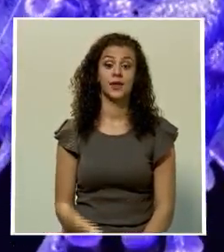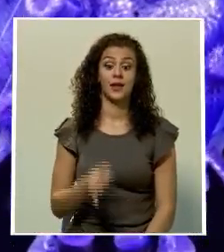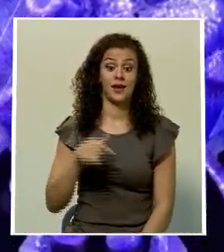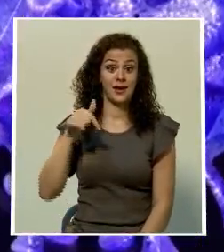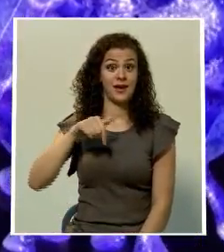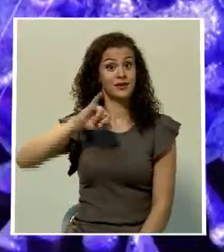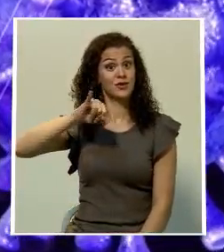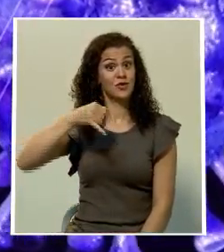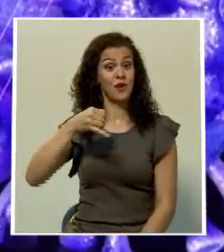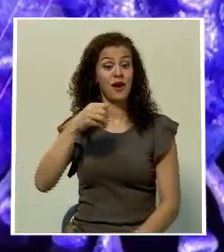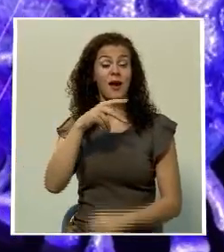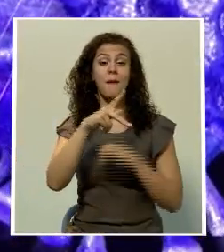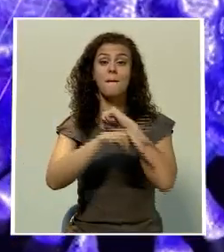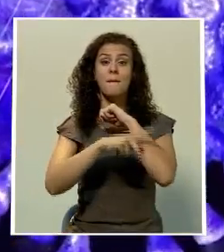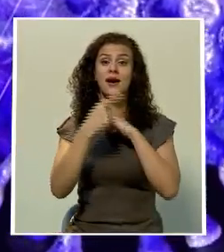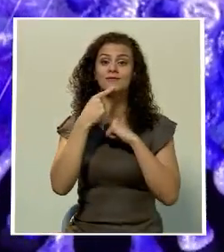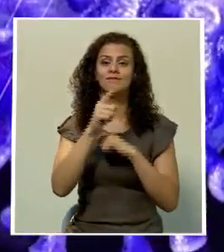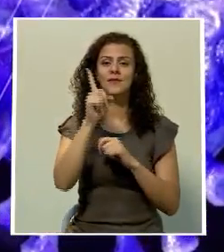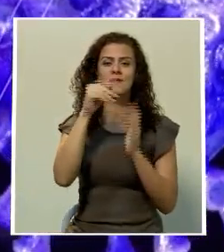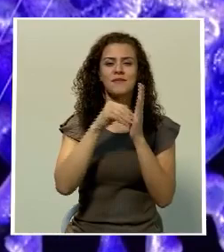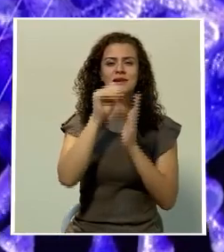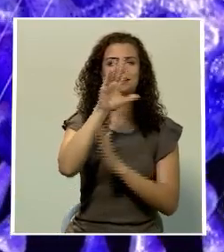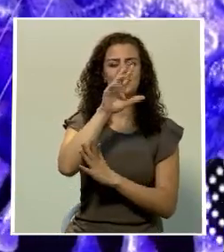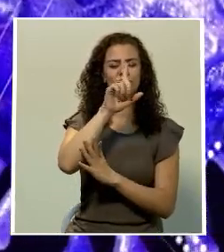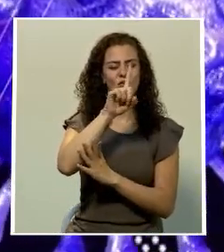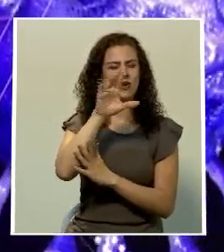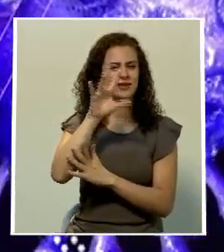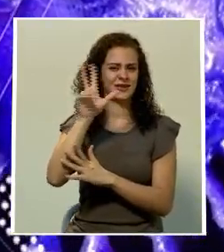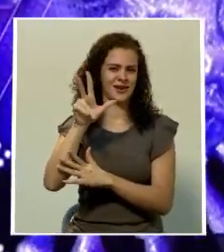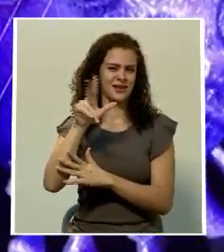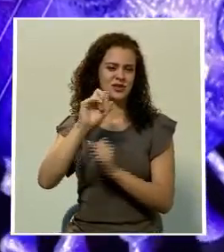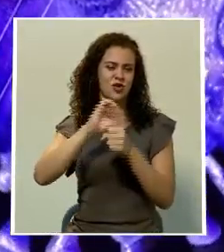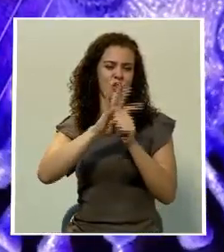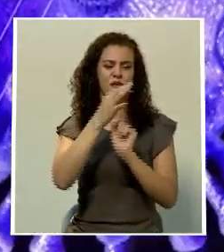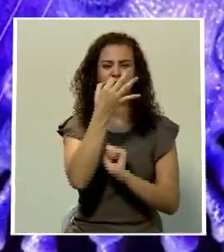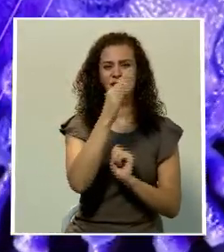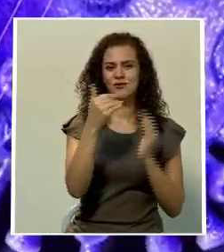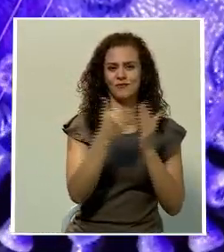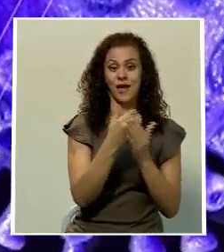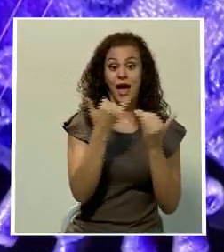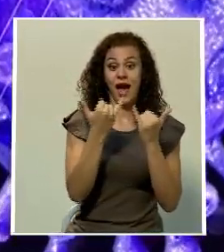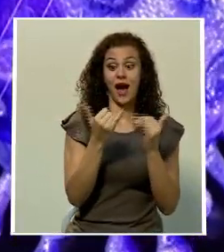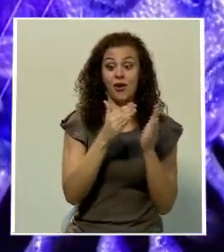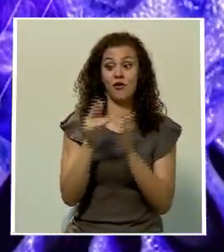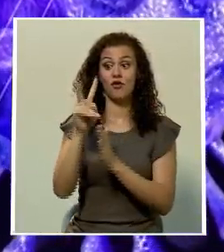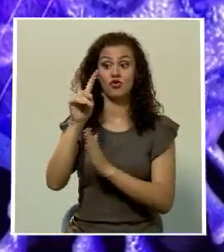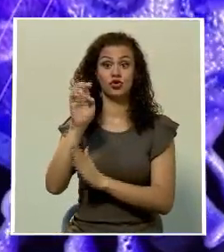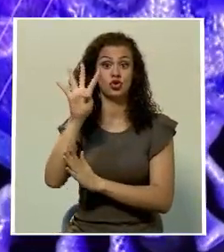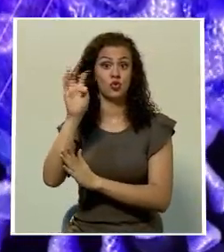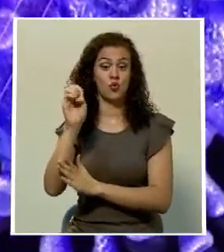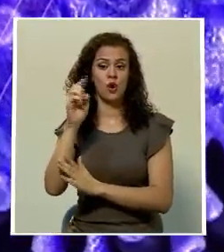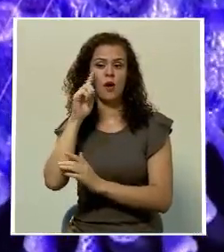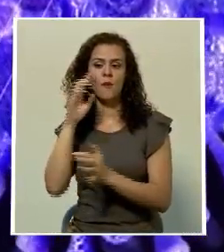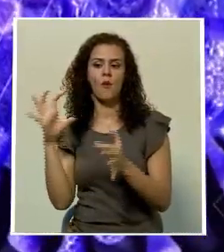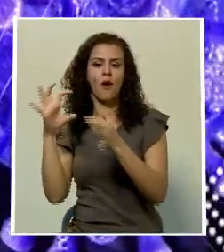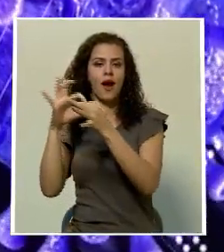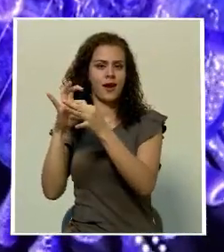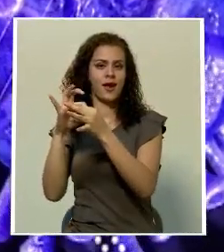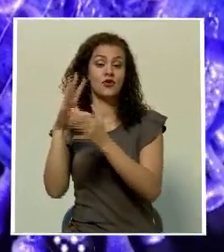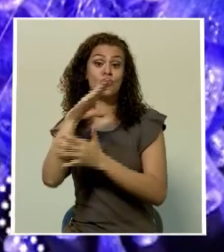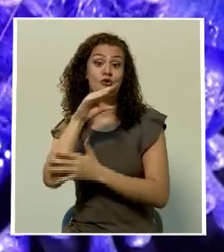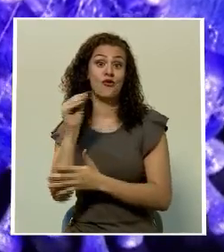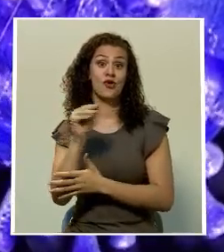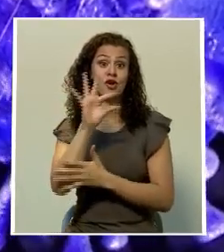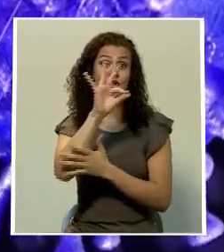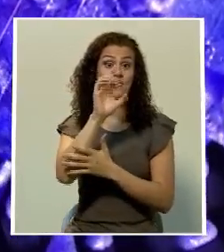Este jueves el país registra 1.153 casos nuevos de COVID-19, de los cuales 240 son por nexo epidemiológico